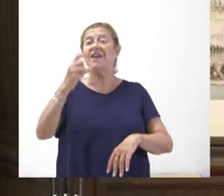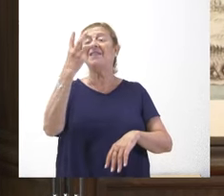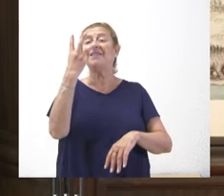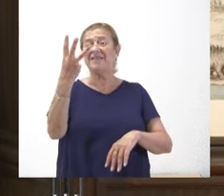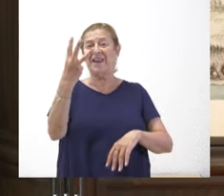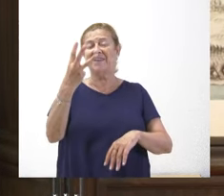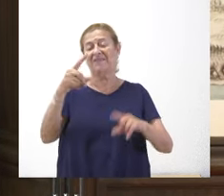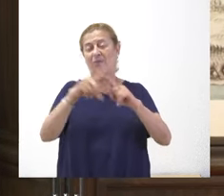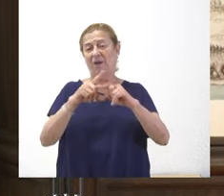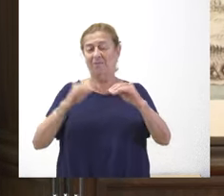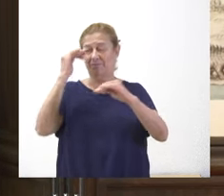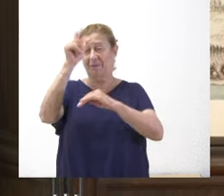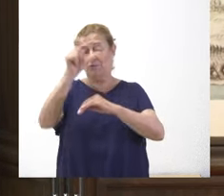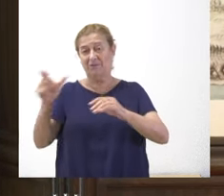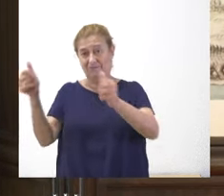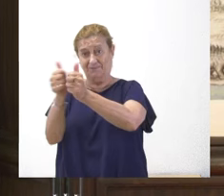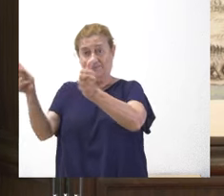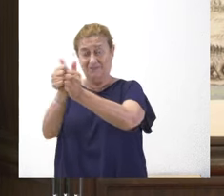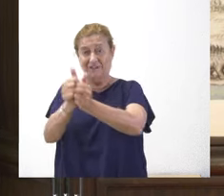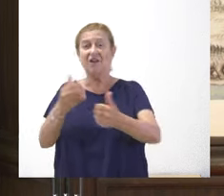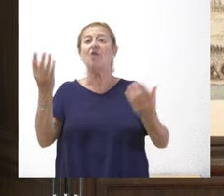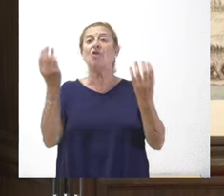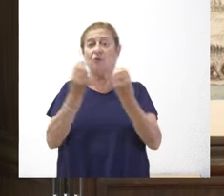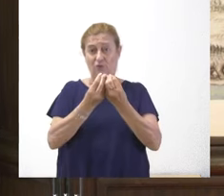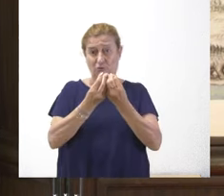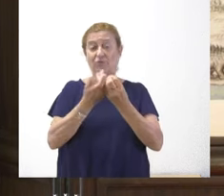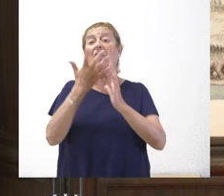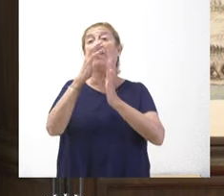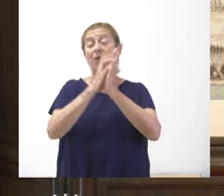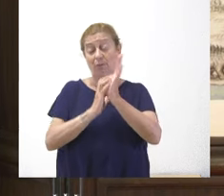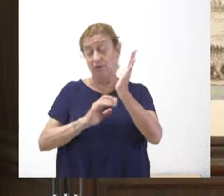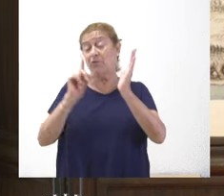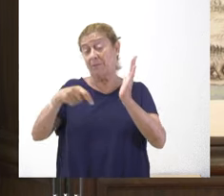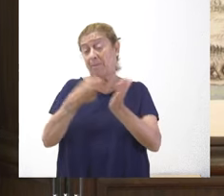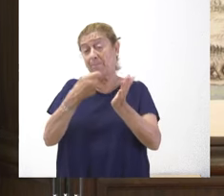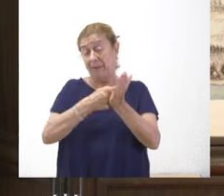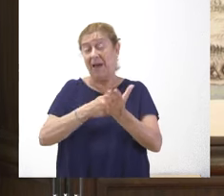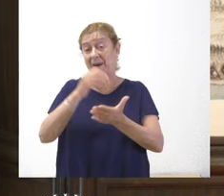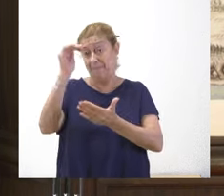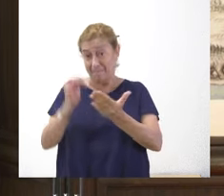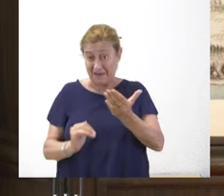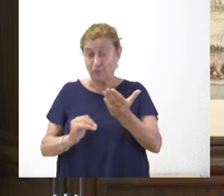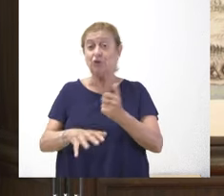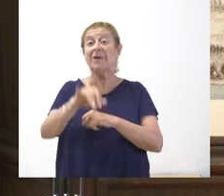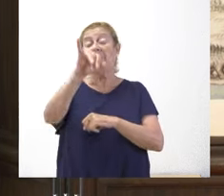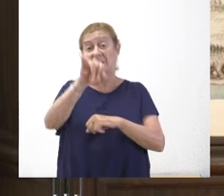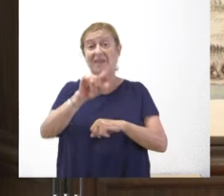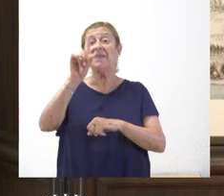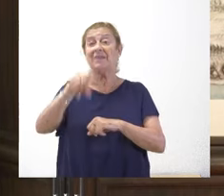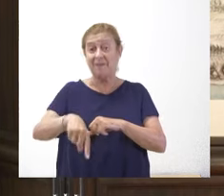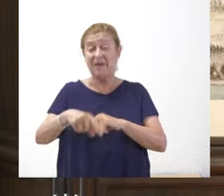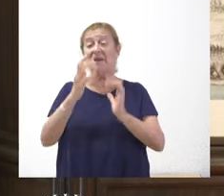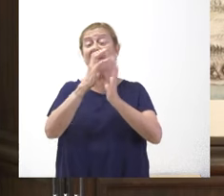altos cargos con la consiguiente reducción de coste por un lado y también la